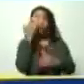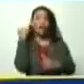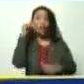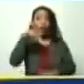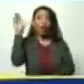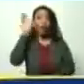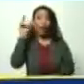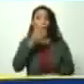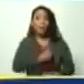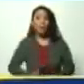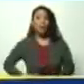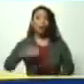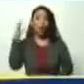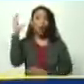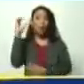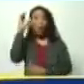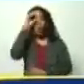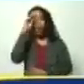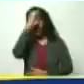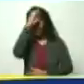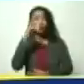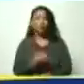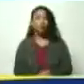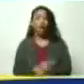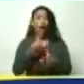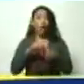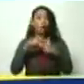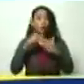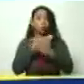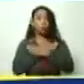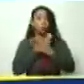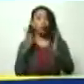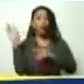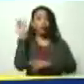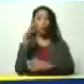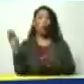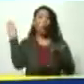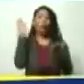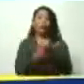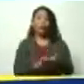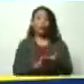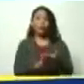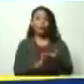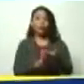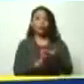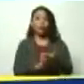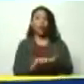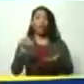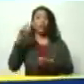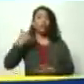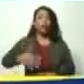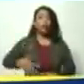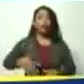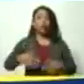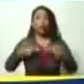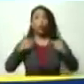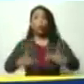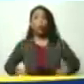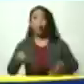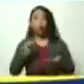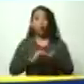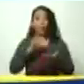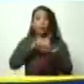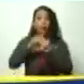Caracas con el presidente colombiano Gustavo Petro usted entonces se mostró a favor de que Venezuela volviera al sistema interamericano de derechos humanos desde entonces